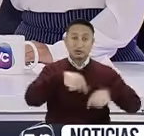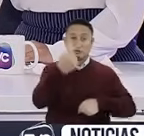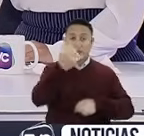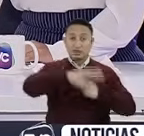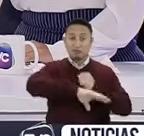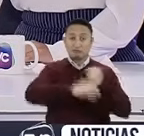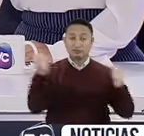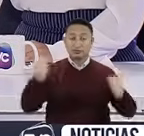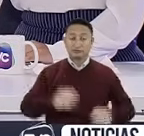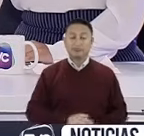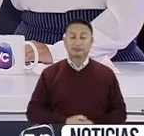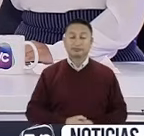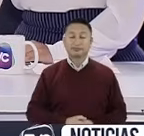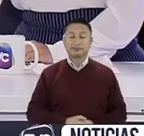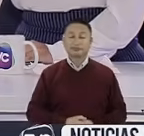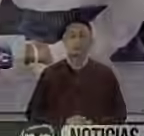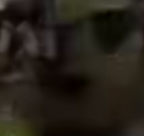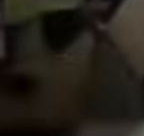caja.